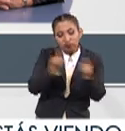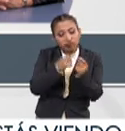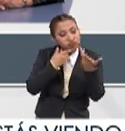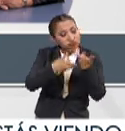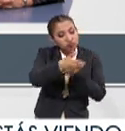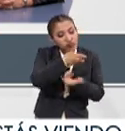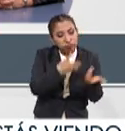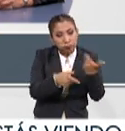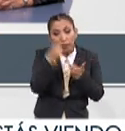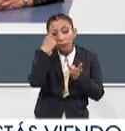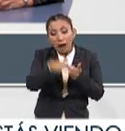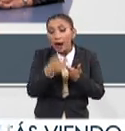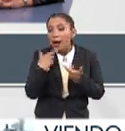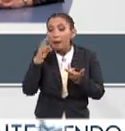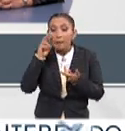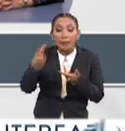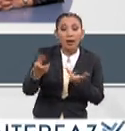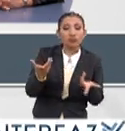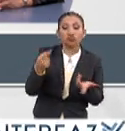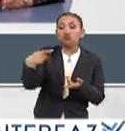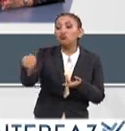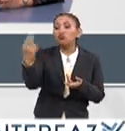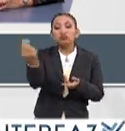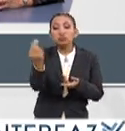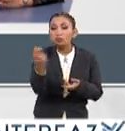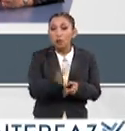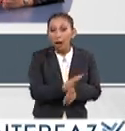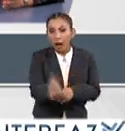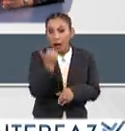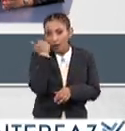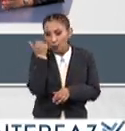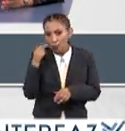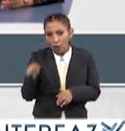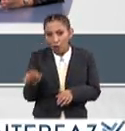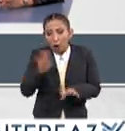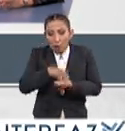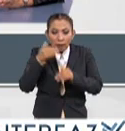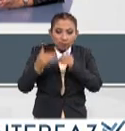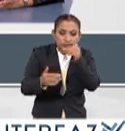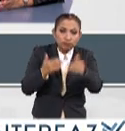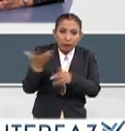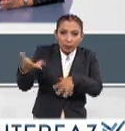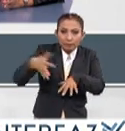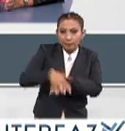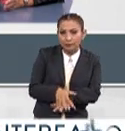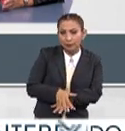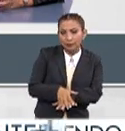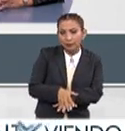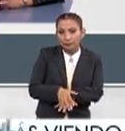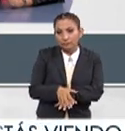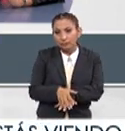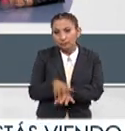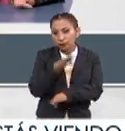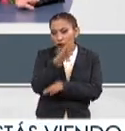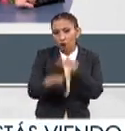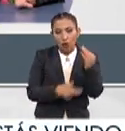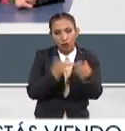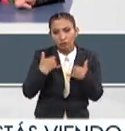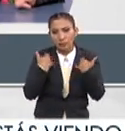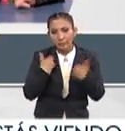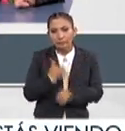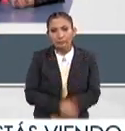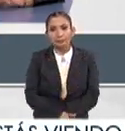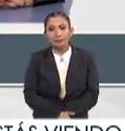par, para ir ubicando los requerimientos y cómo ir avanzando en la inclusión de todos los